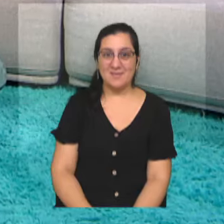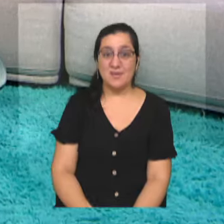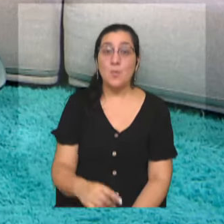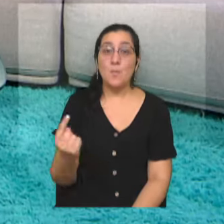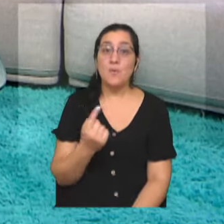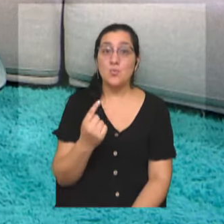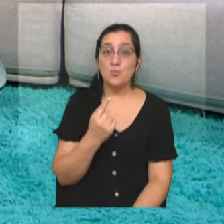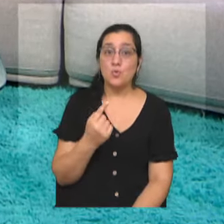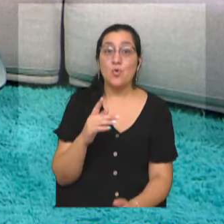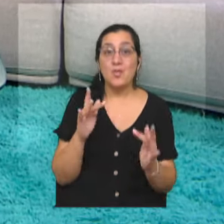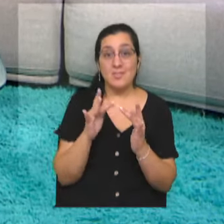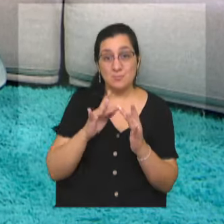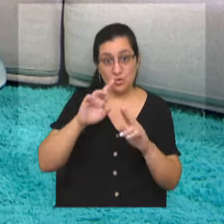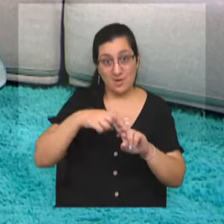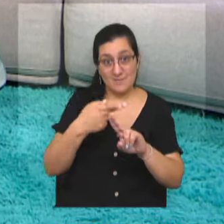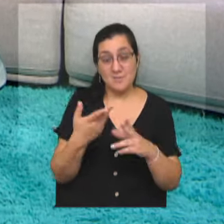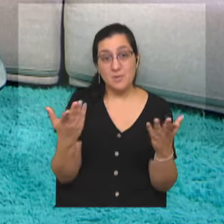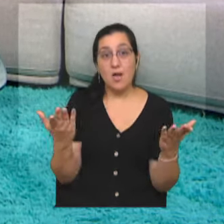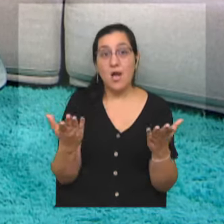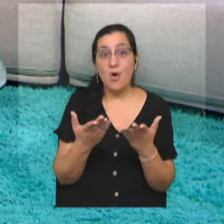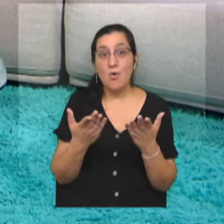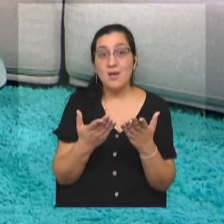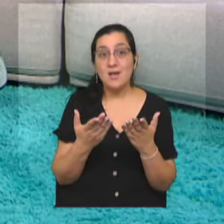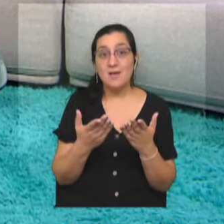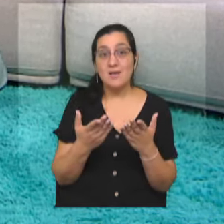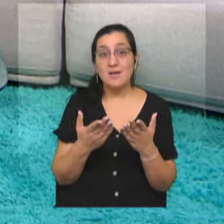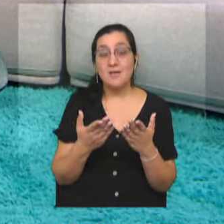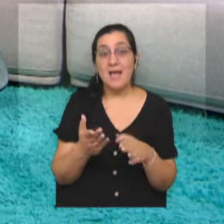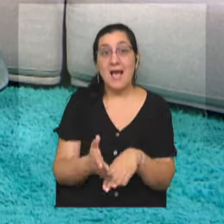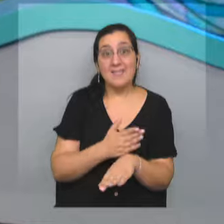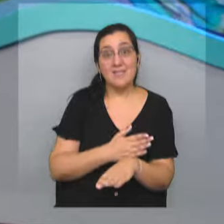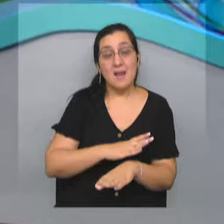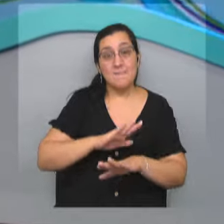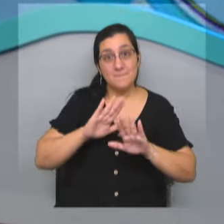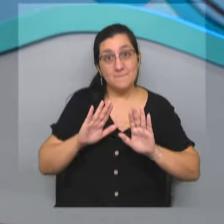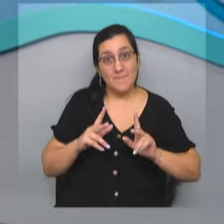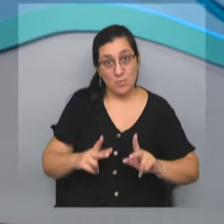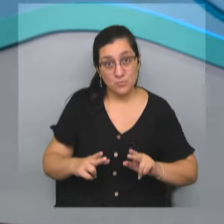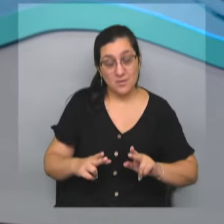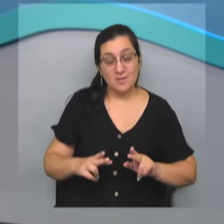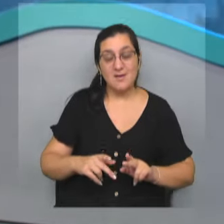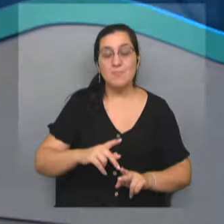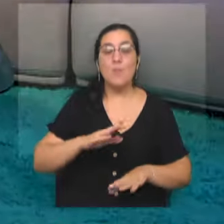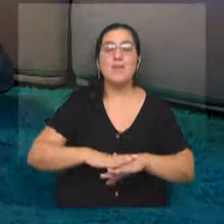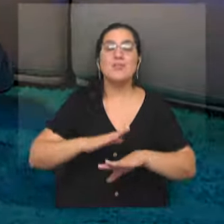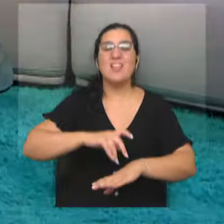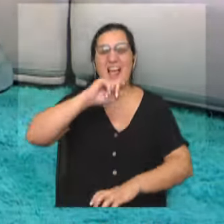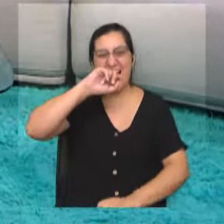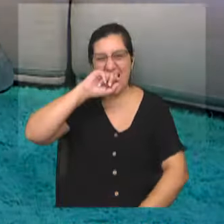Minutos nomás, lo estamos conectando nuevamente, pero ahora corresponde, señoras y señores, antes de irnos a la tanda, las descargas en Ciudad Viva.